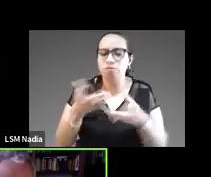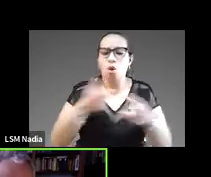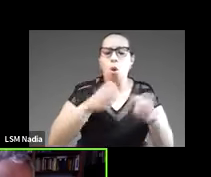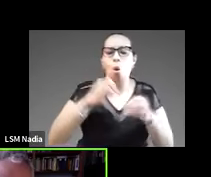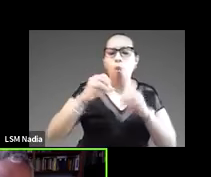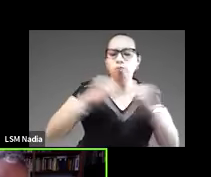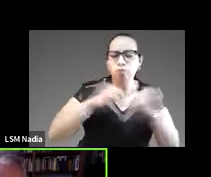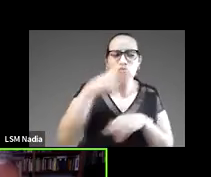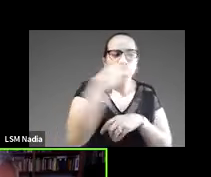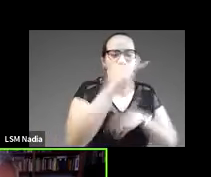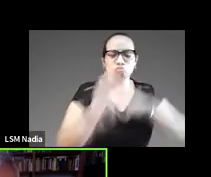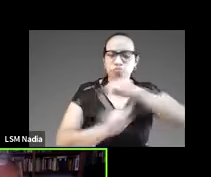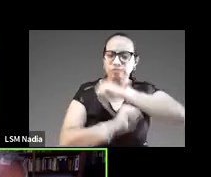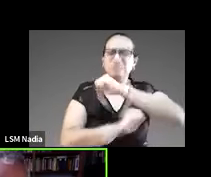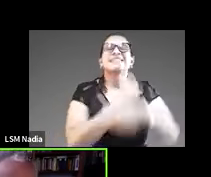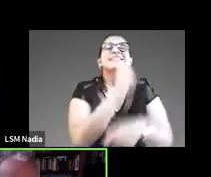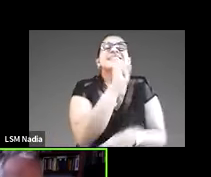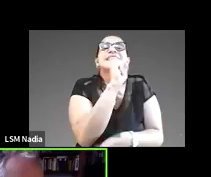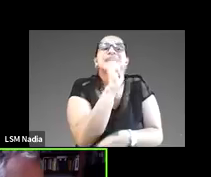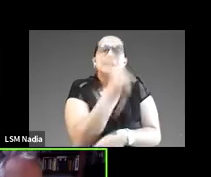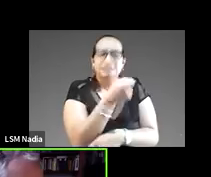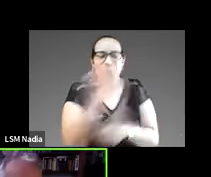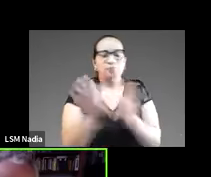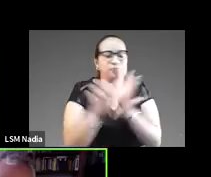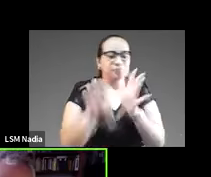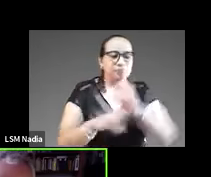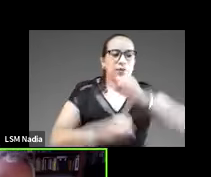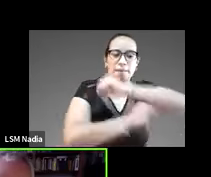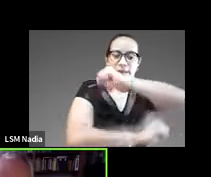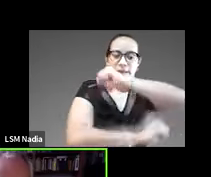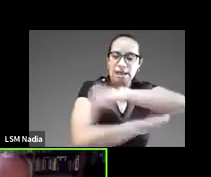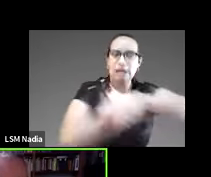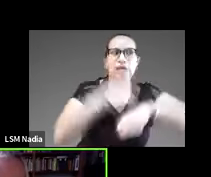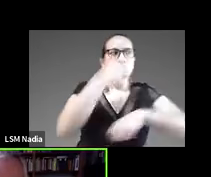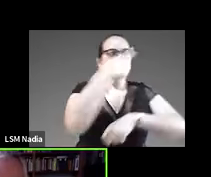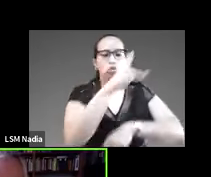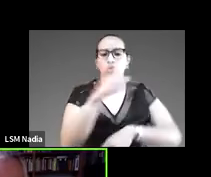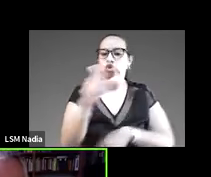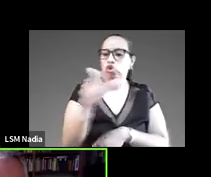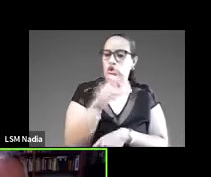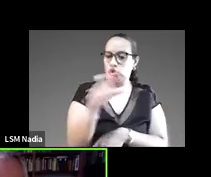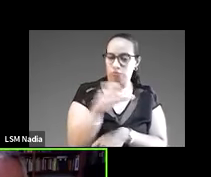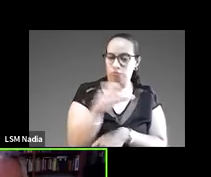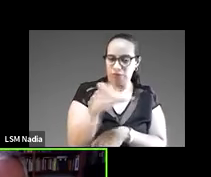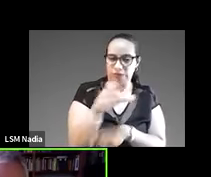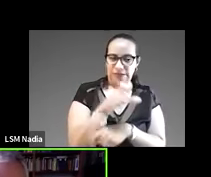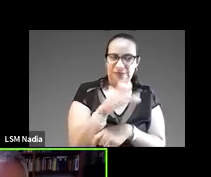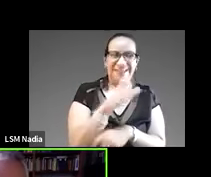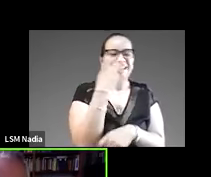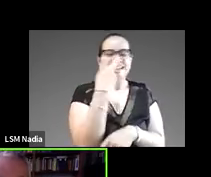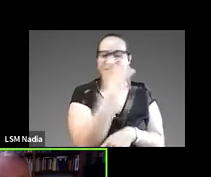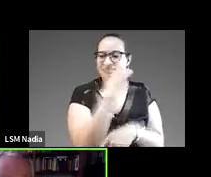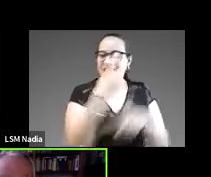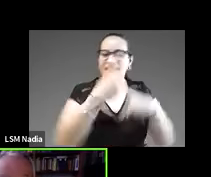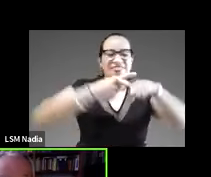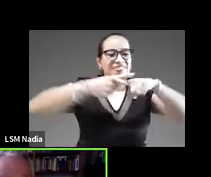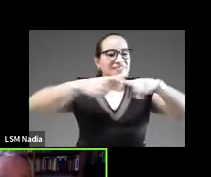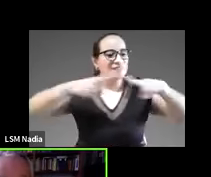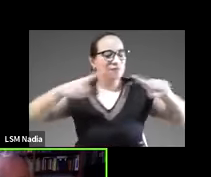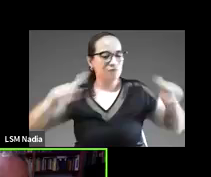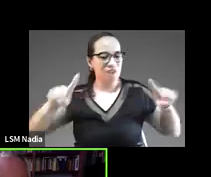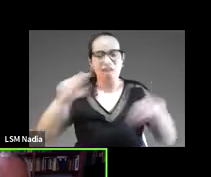decir? Que el pilares que funciona en Tulyehualco, Xochimilco, es completamente distinto del